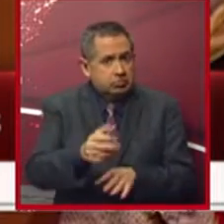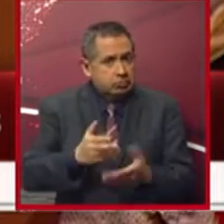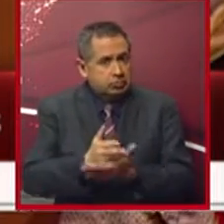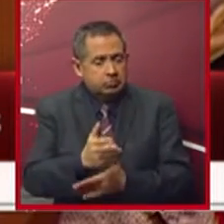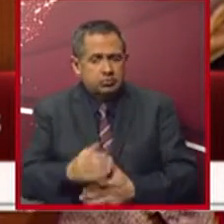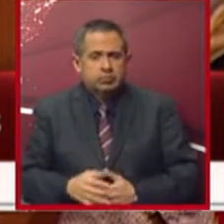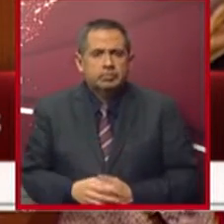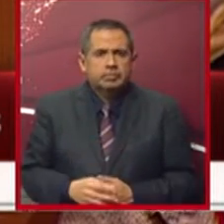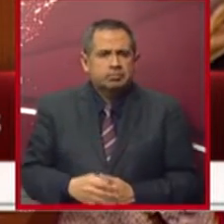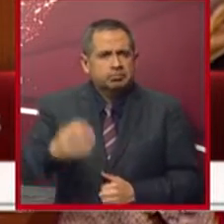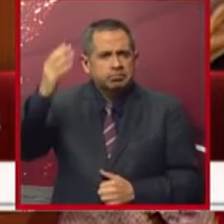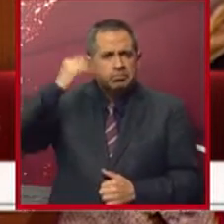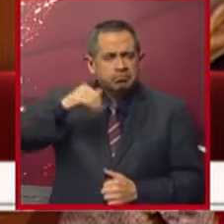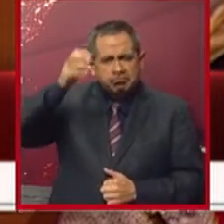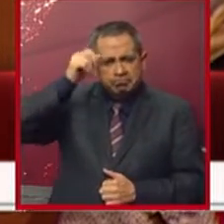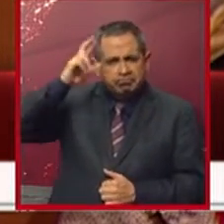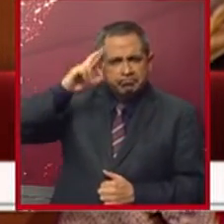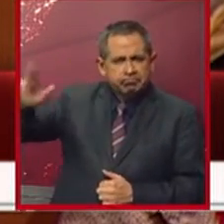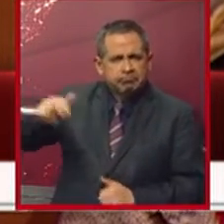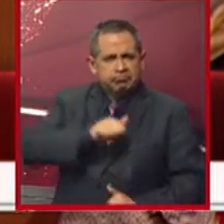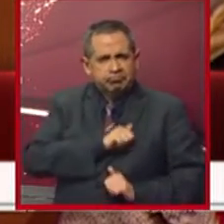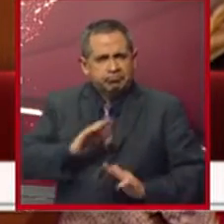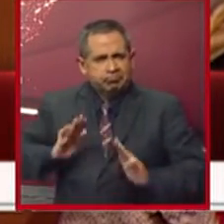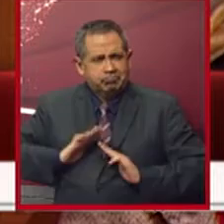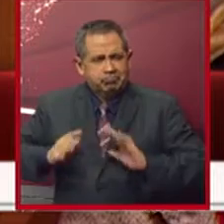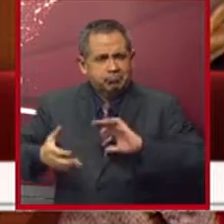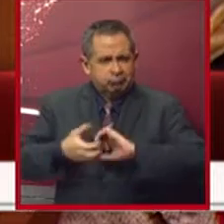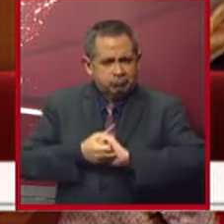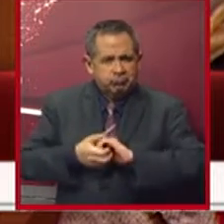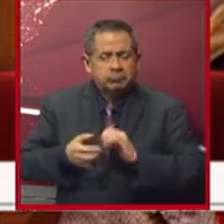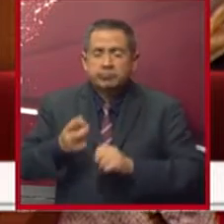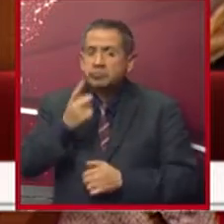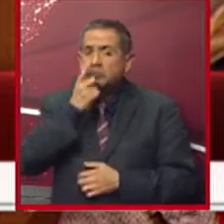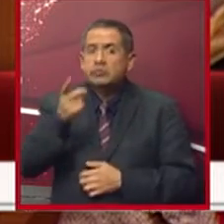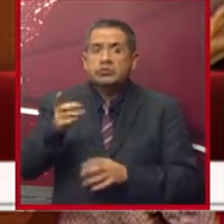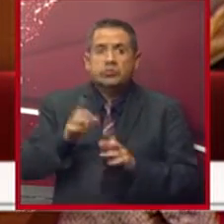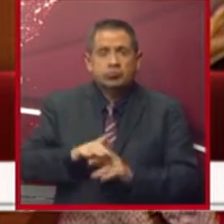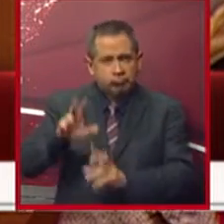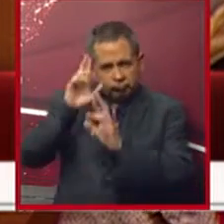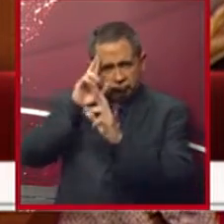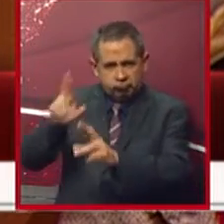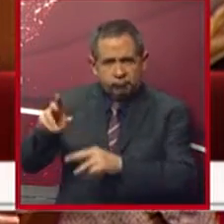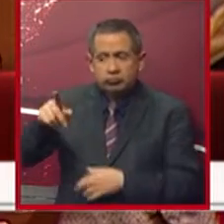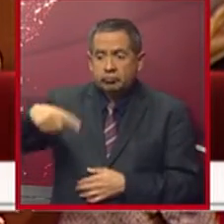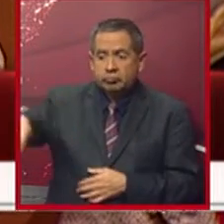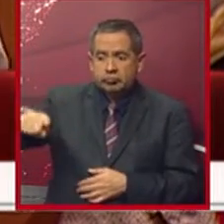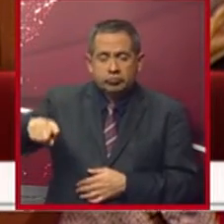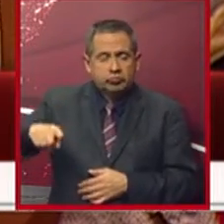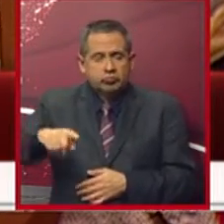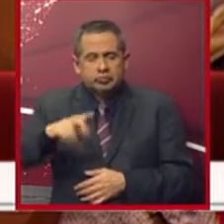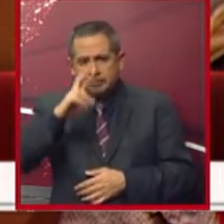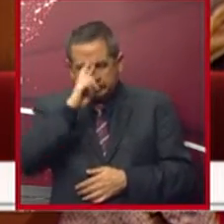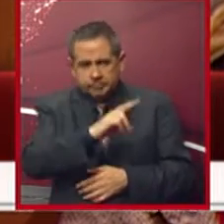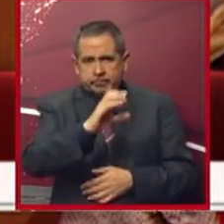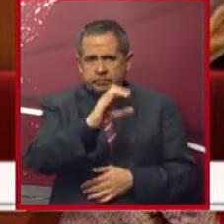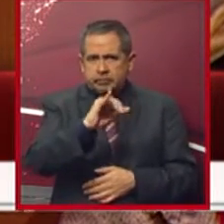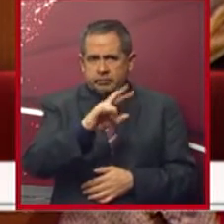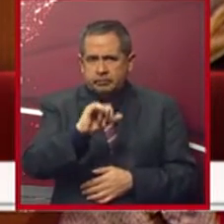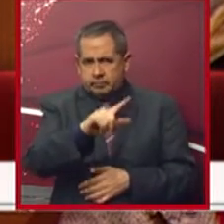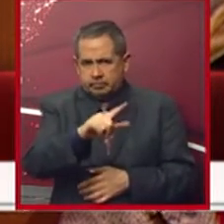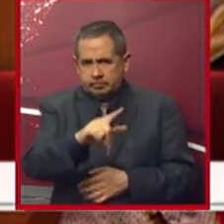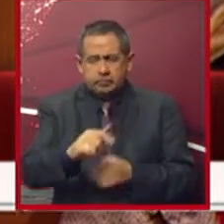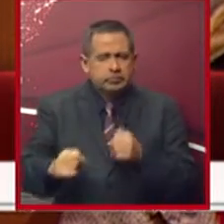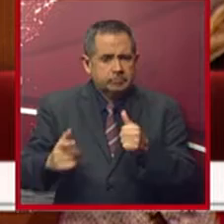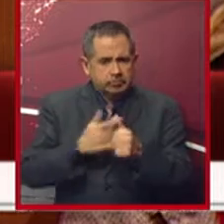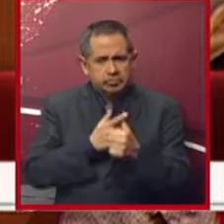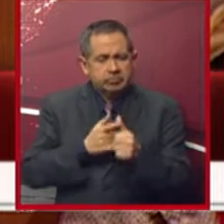El Pacto Civil Militar consistió en el intercambio de lealtad hacia los gobiernos civiles por autonomía a las